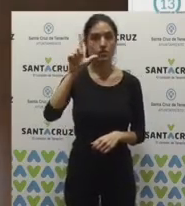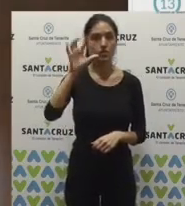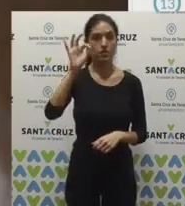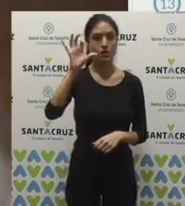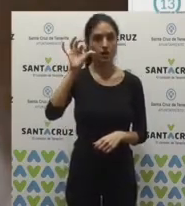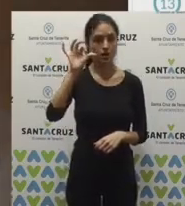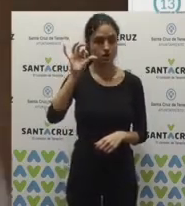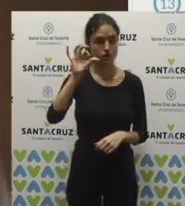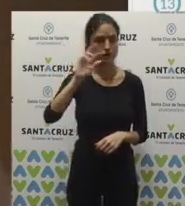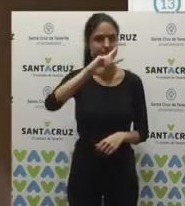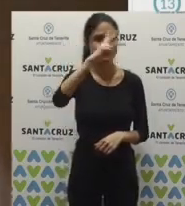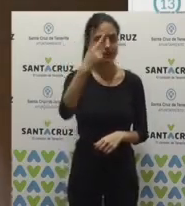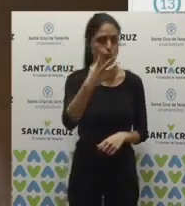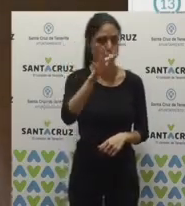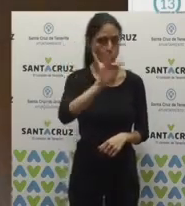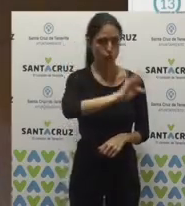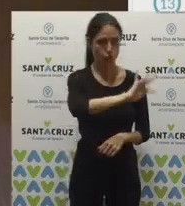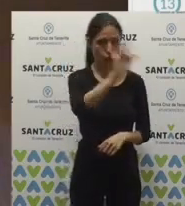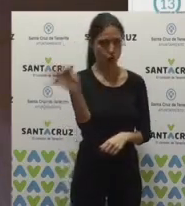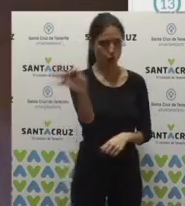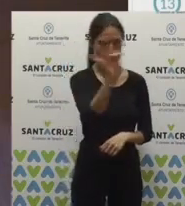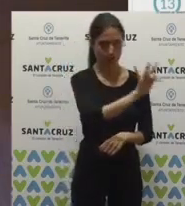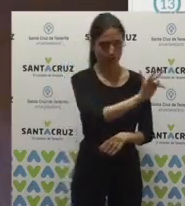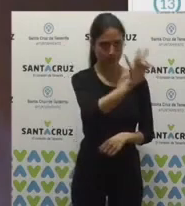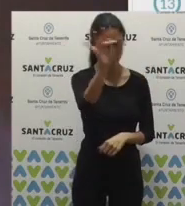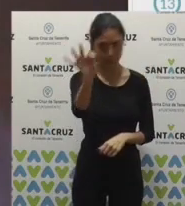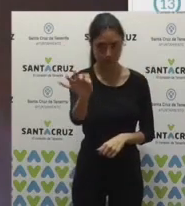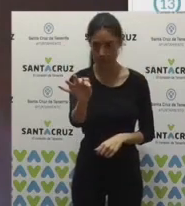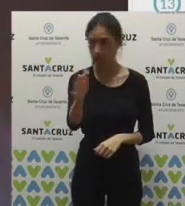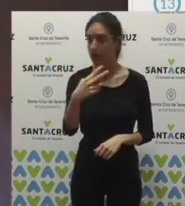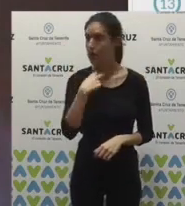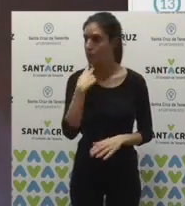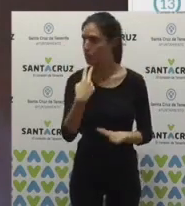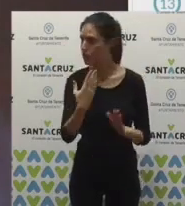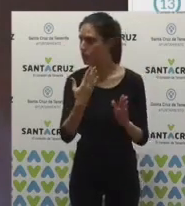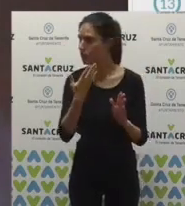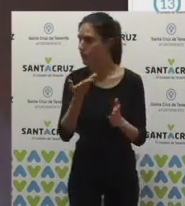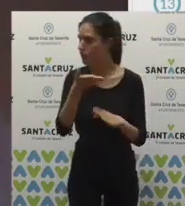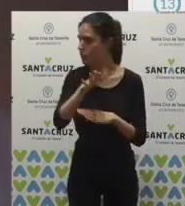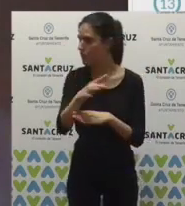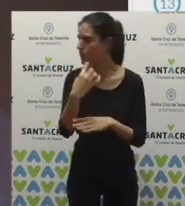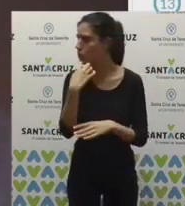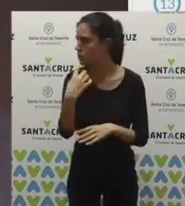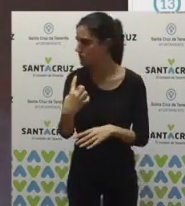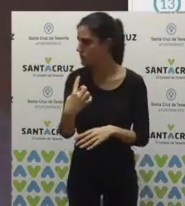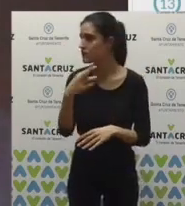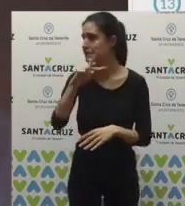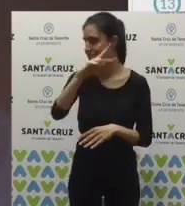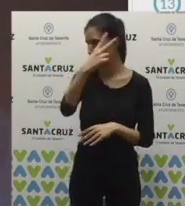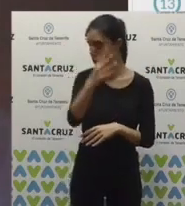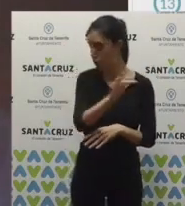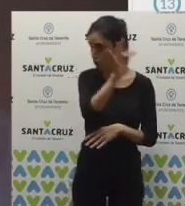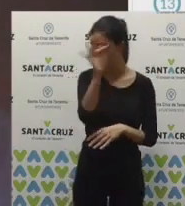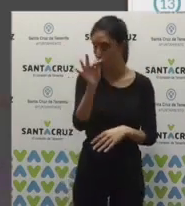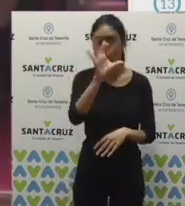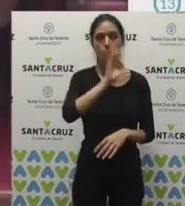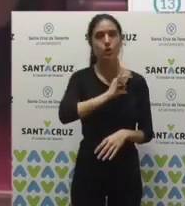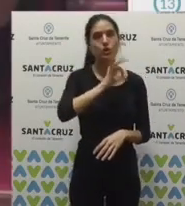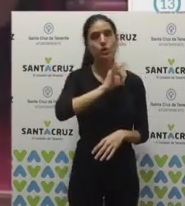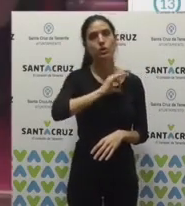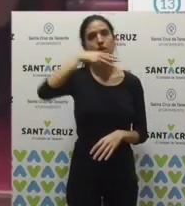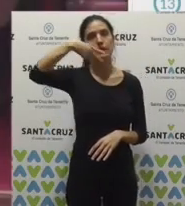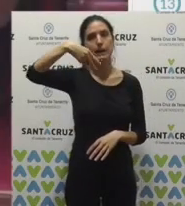segundo turno segundo turno me dice el portavoz así que segundo turno doña matilde